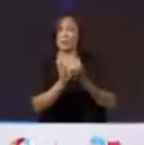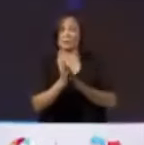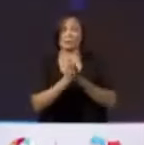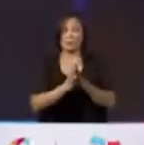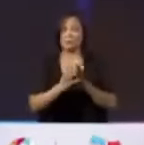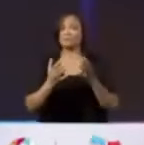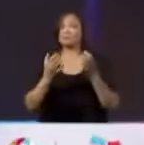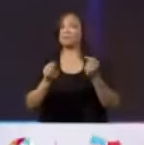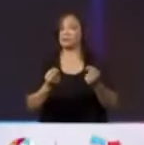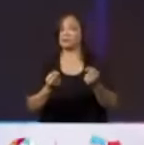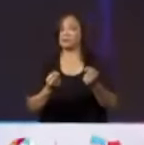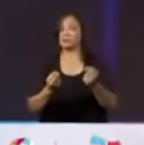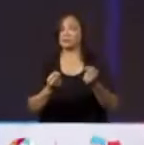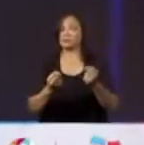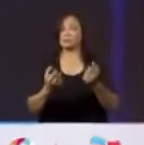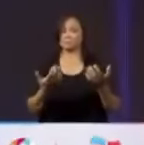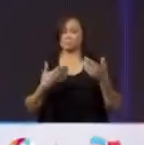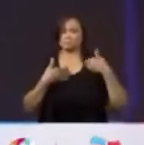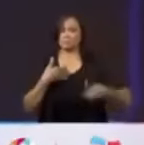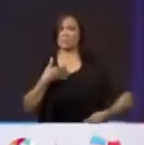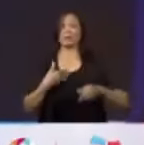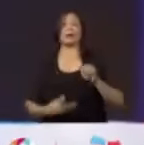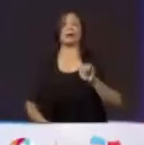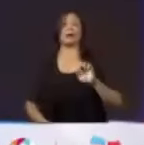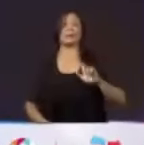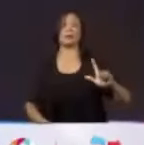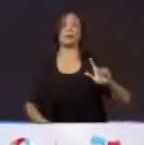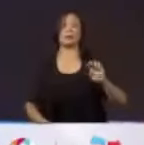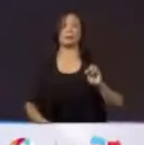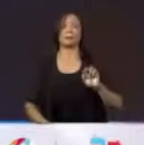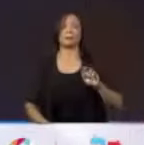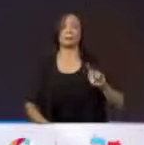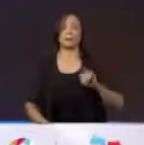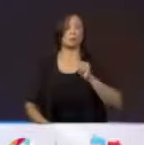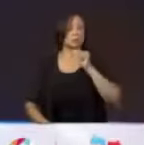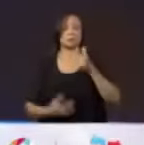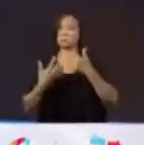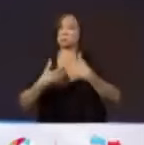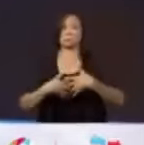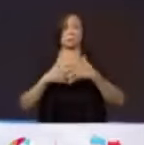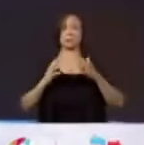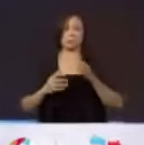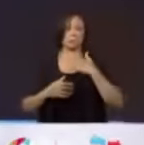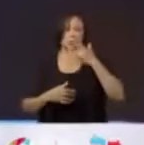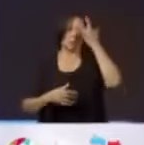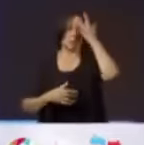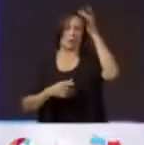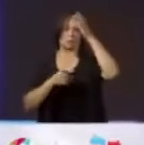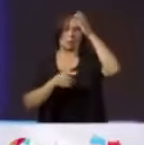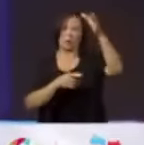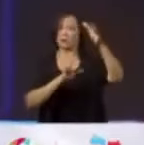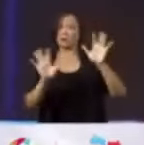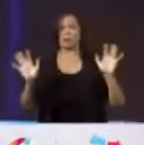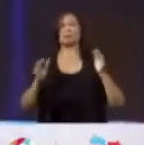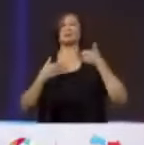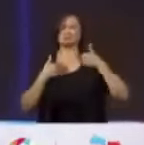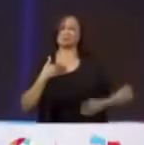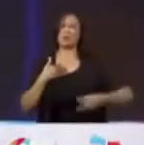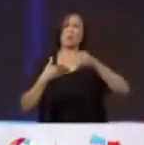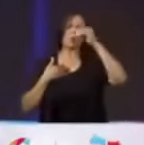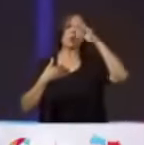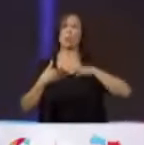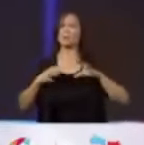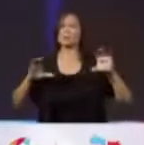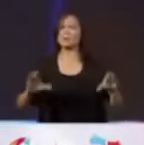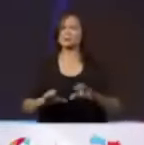y fuerte. Soy Abel Martínez, no soy empresario, no soy intelectual, lo que soy es un hombre